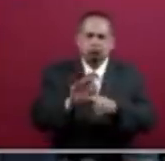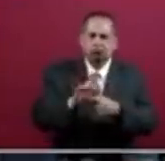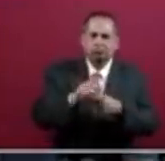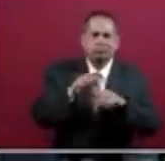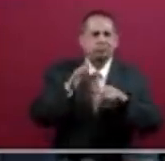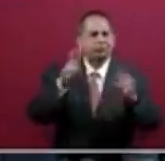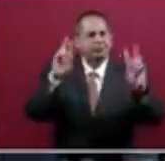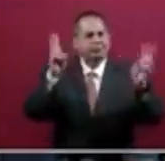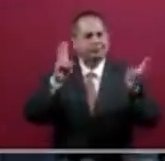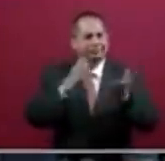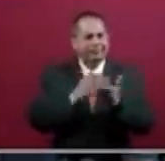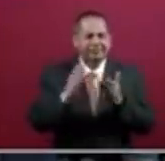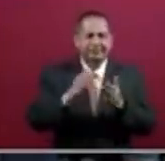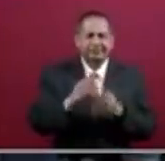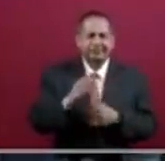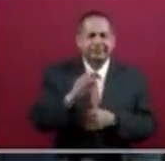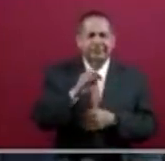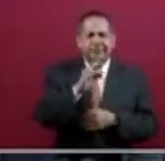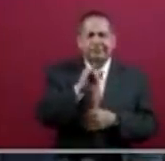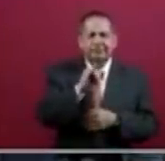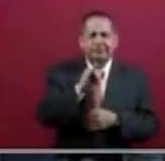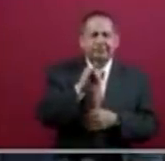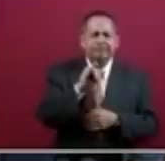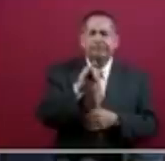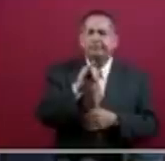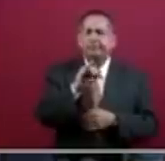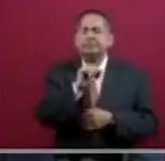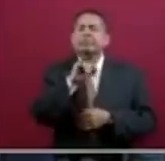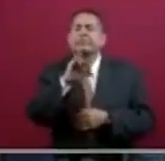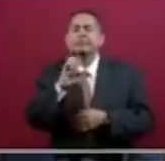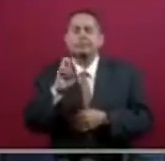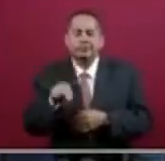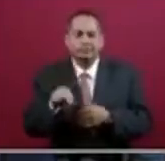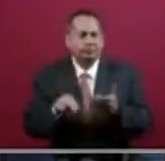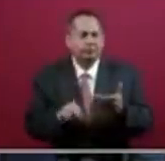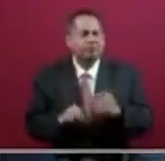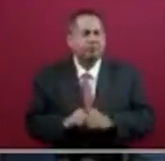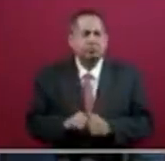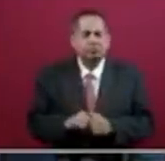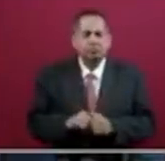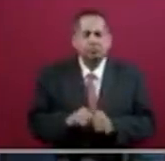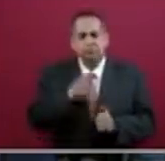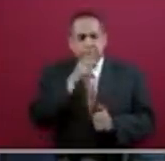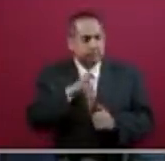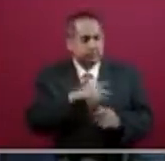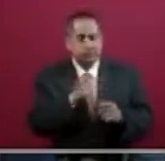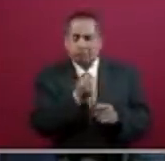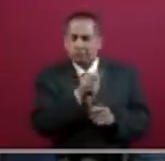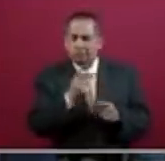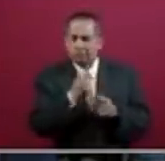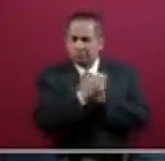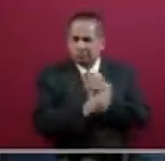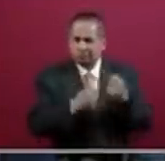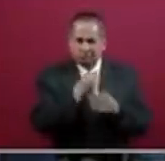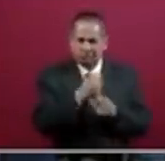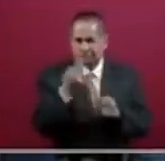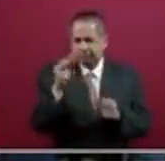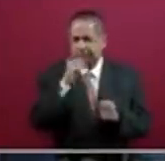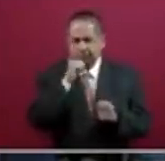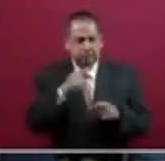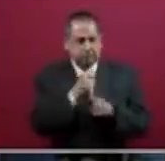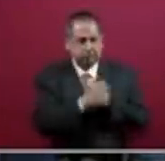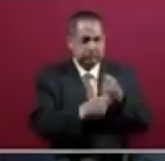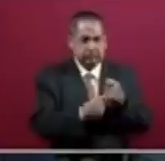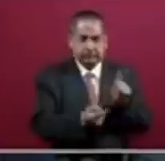del bienestar, que son préstamos sin intereses, pero menciona que hay tiendas que sin dar nombres, que cobran